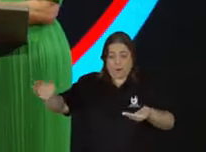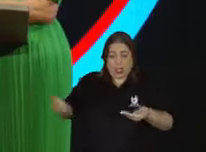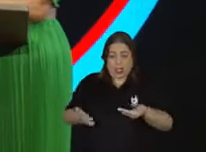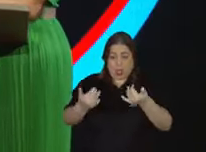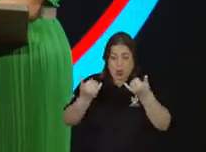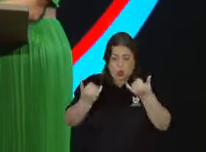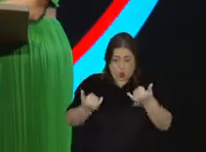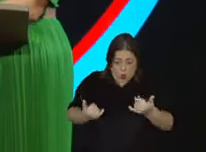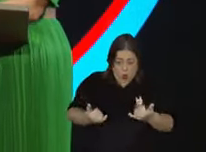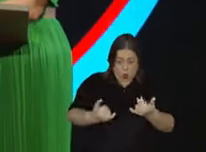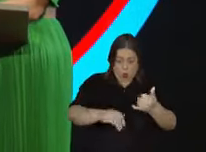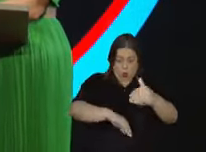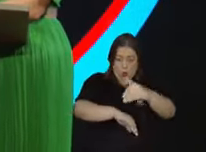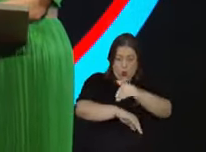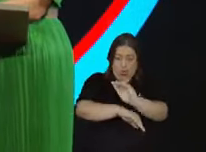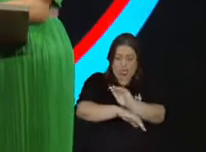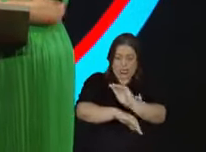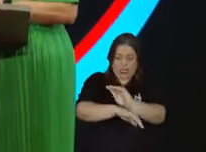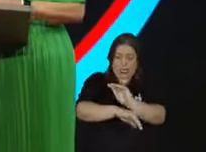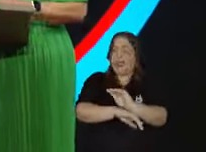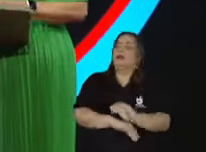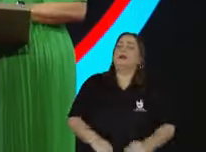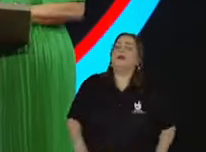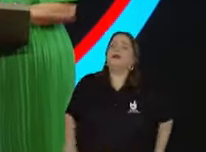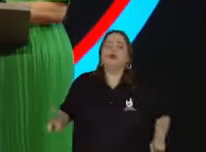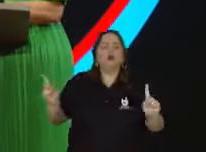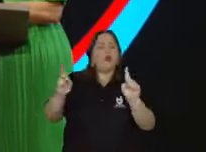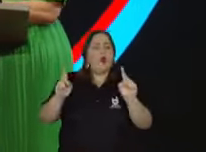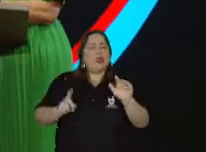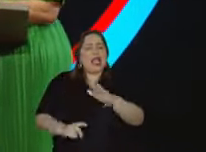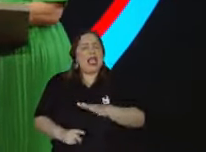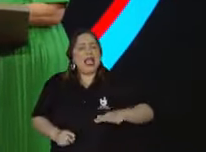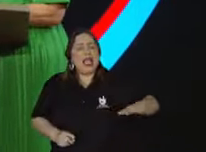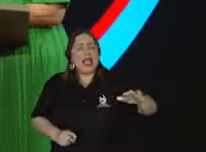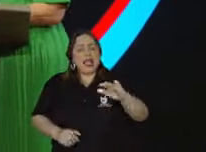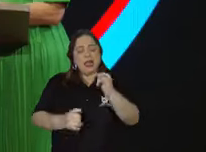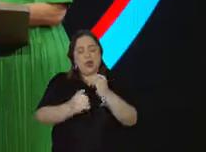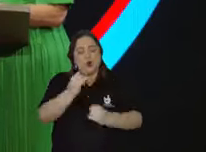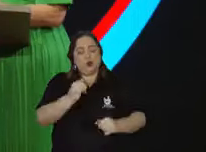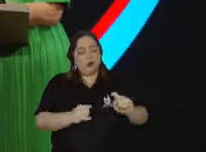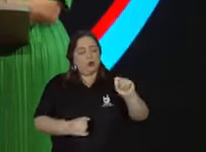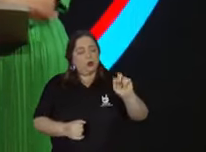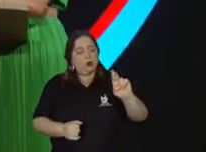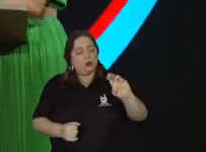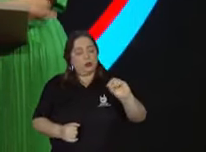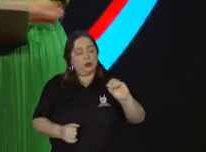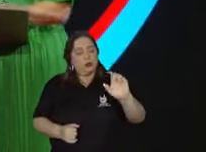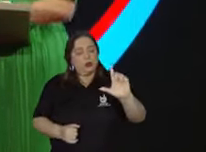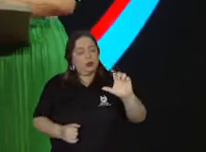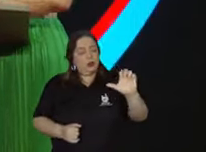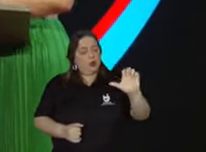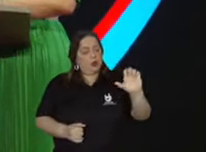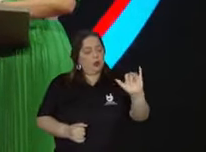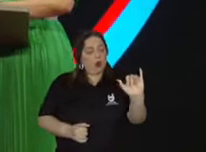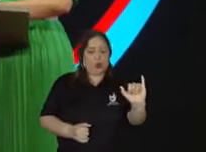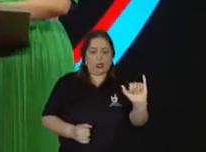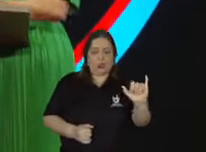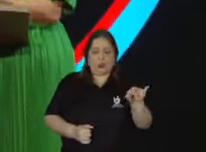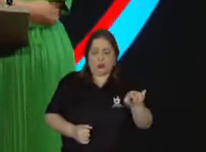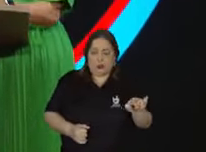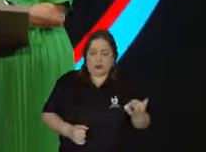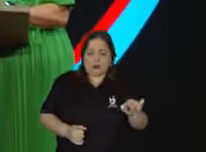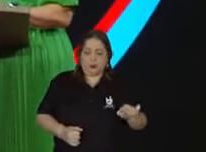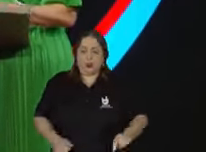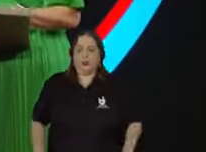grupo que salimos una vez al mes al último trolley, se llama ANEM, pero es de evangelización. Le dejamos el nombre porque ya